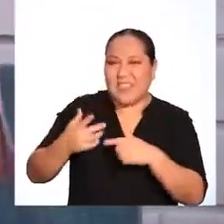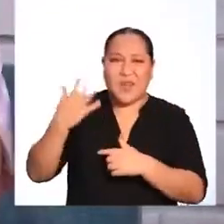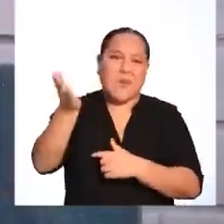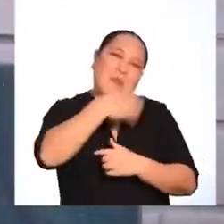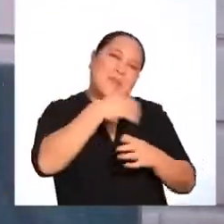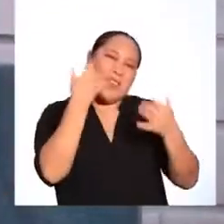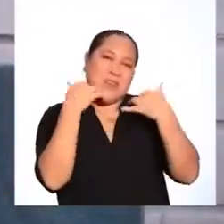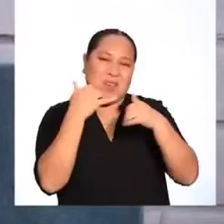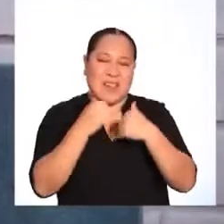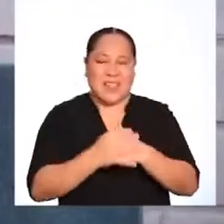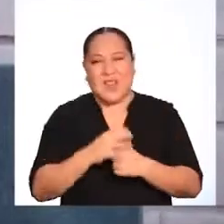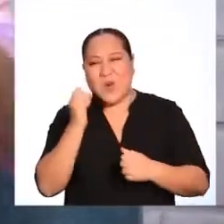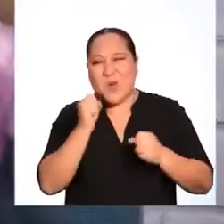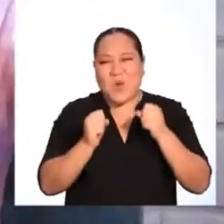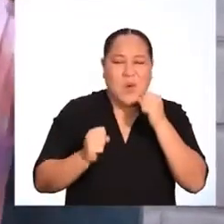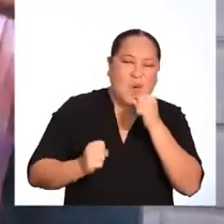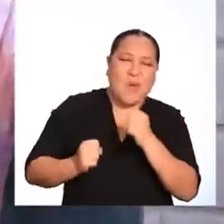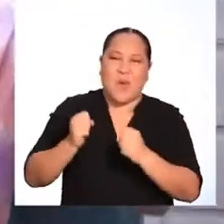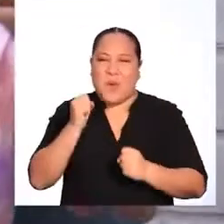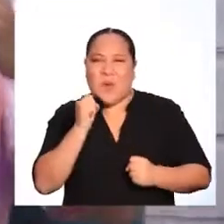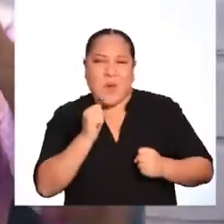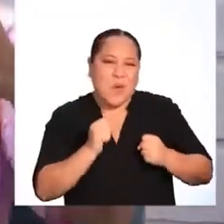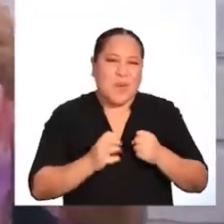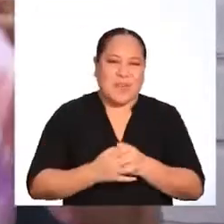a jugar entonces